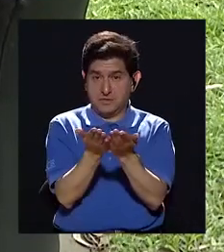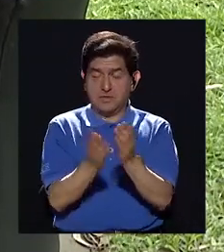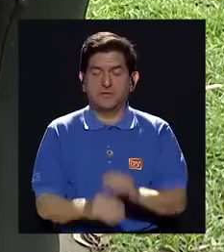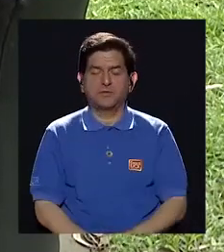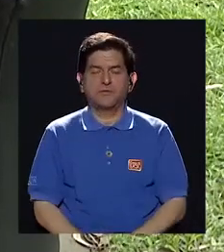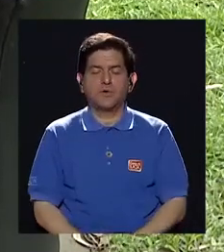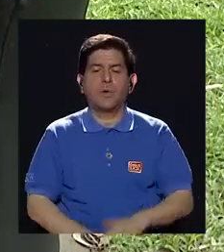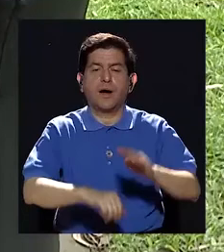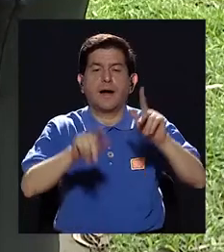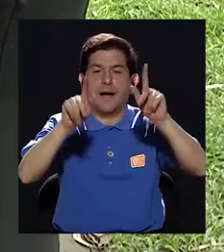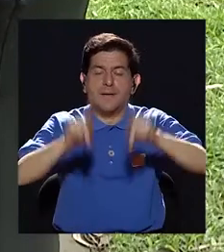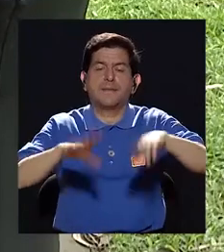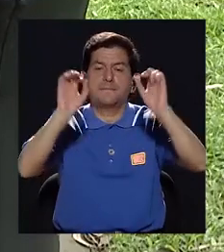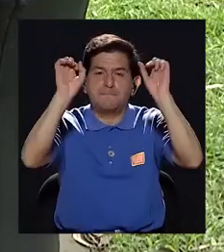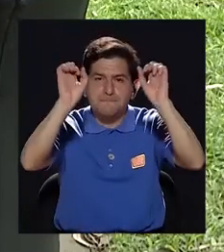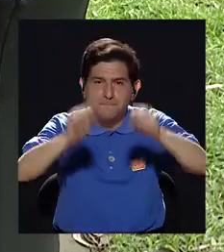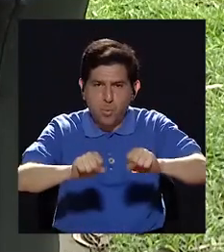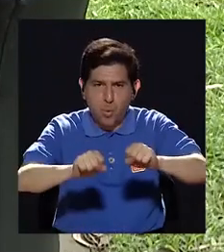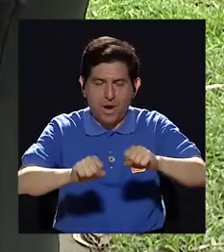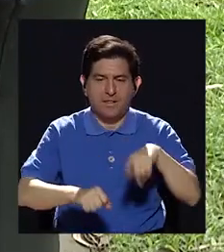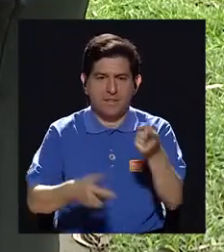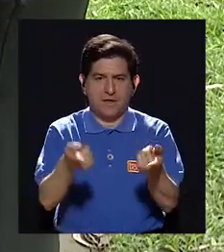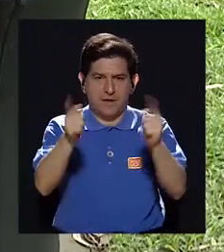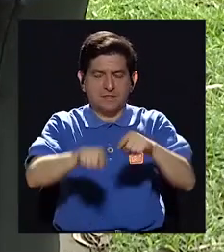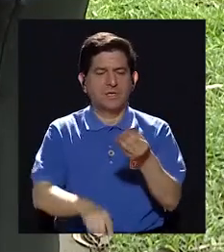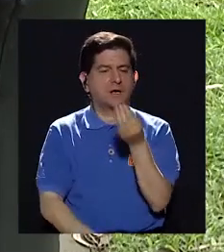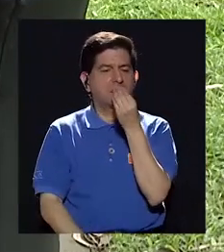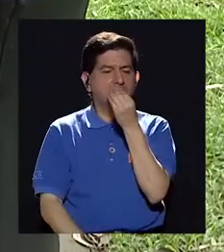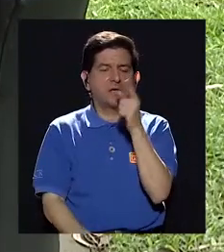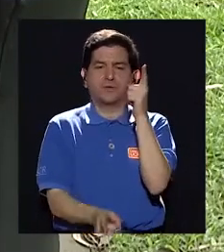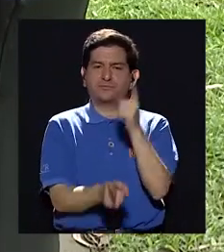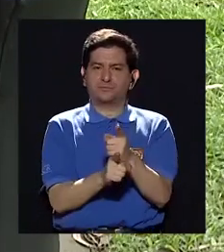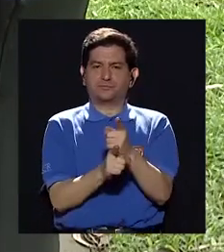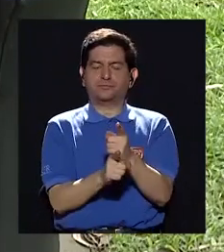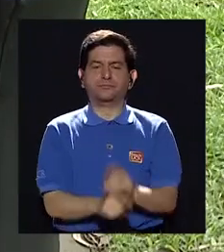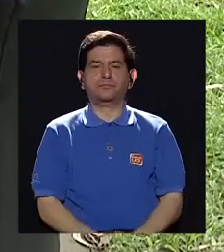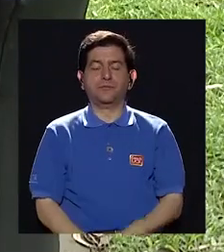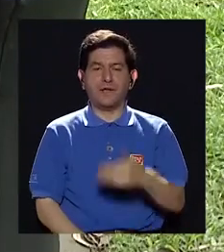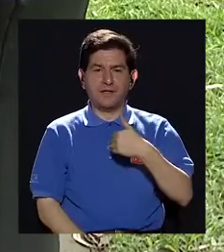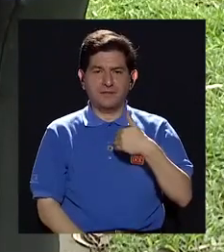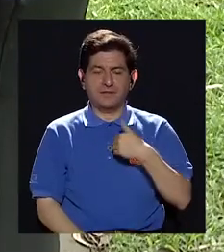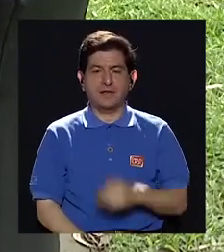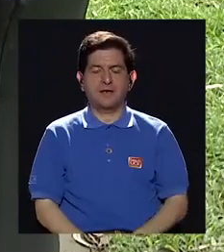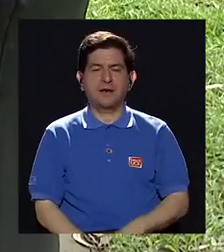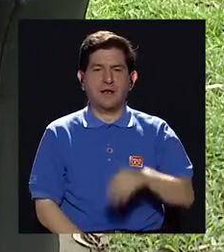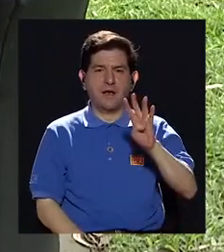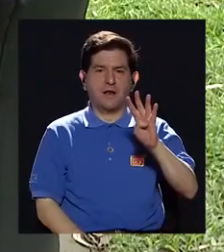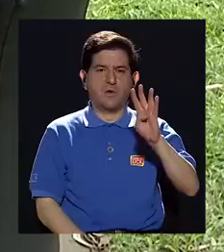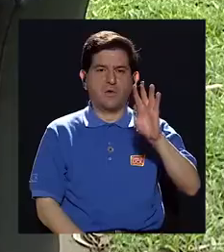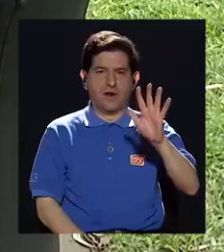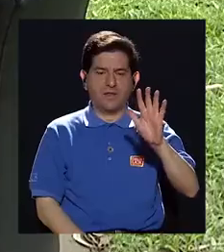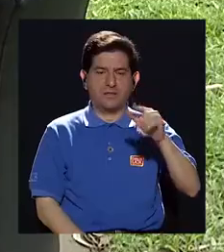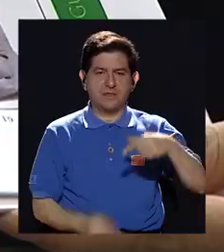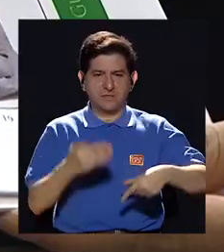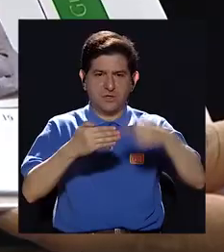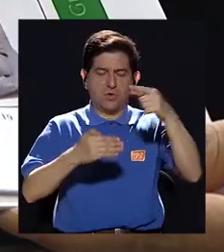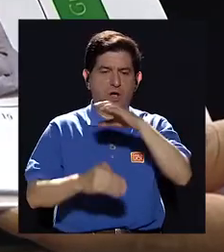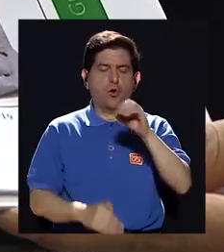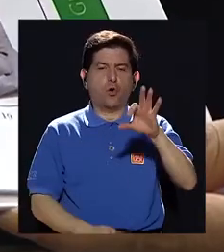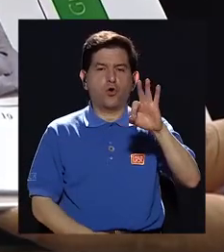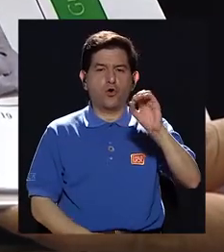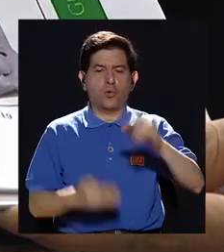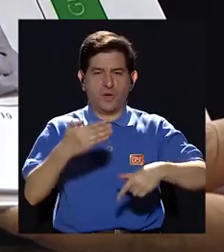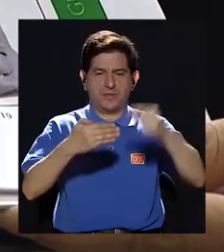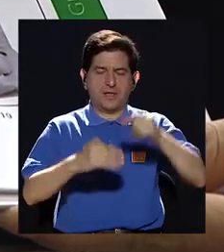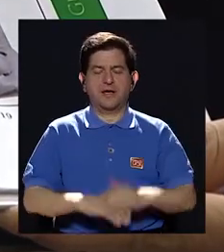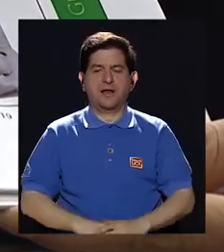de manera que la persona pueda alimentarse en forma correcta con un ángulo de 45 o un ángulo de